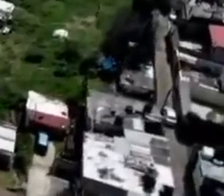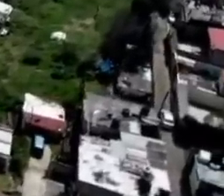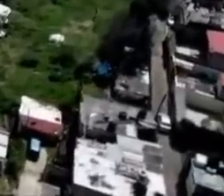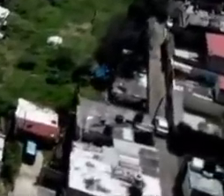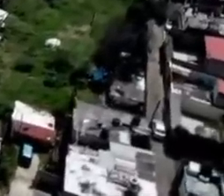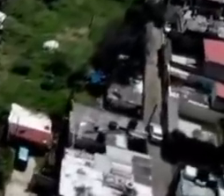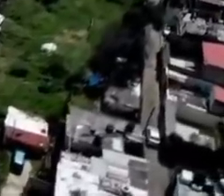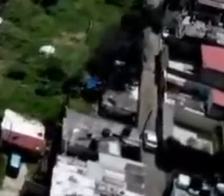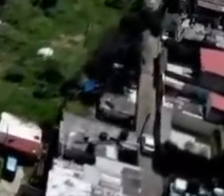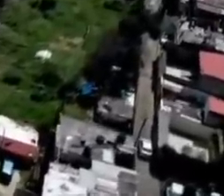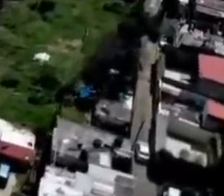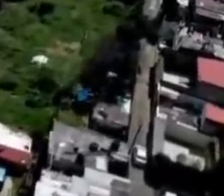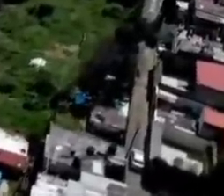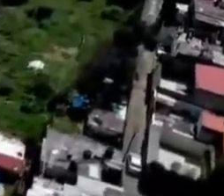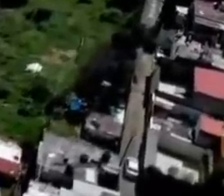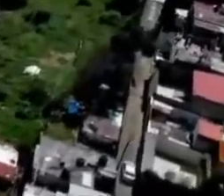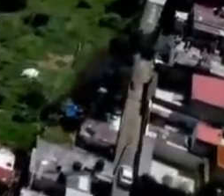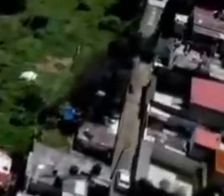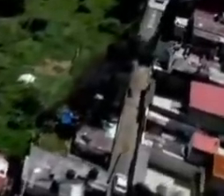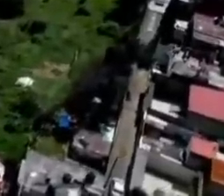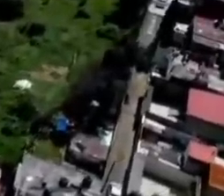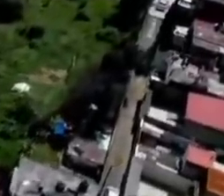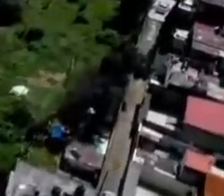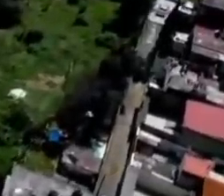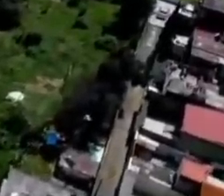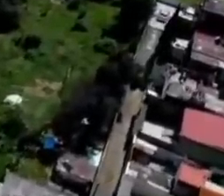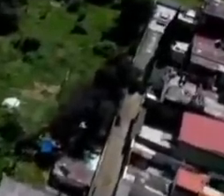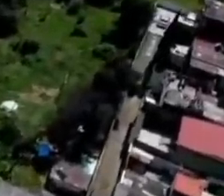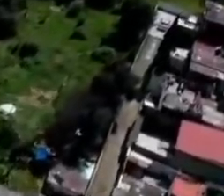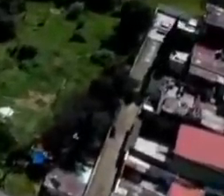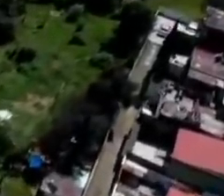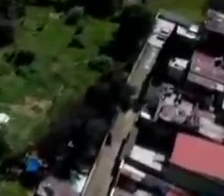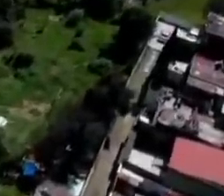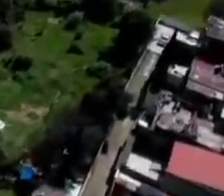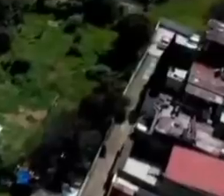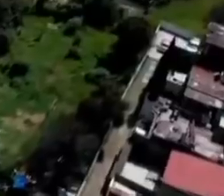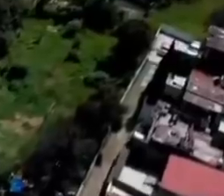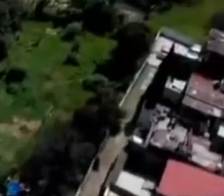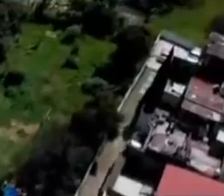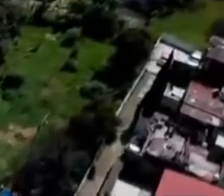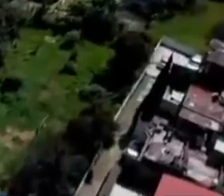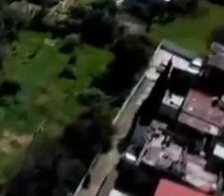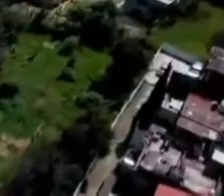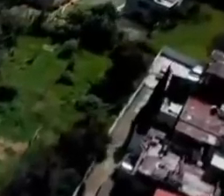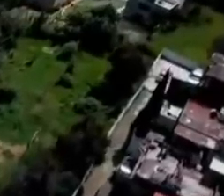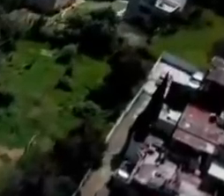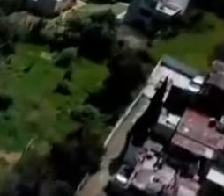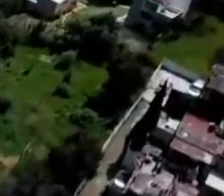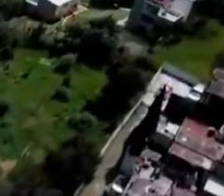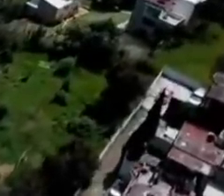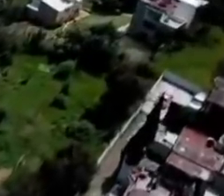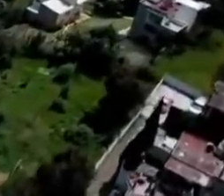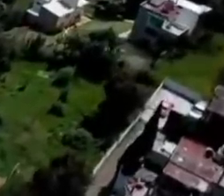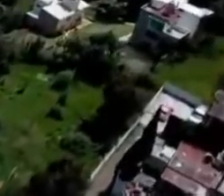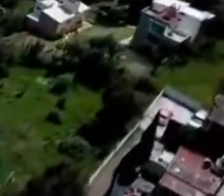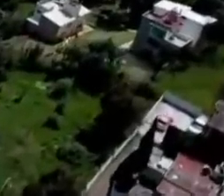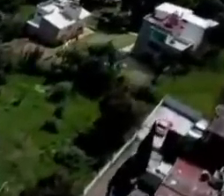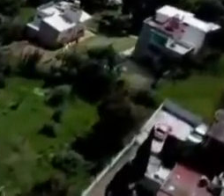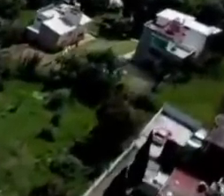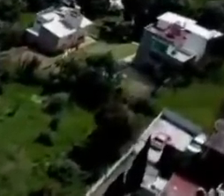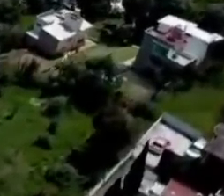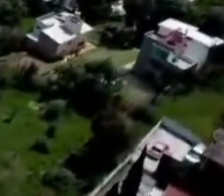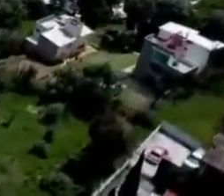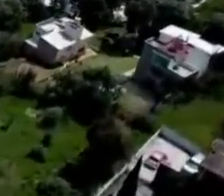de 50 metros de túnel de 196 metros y una vialidad de 174